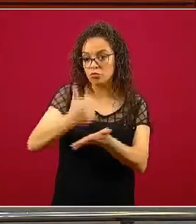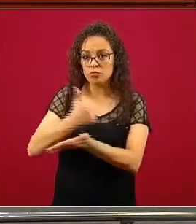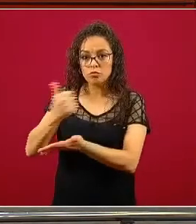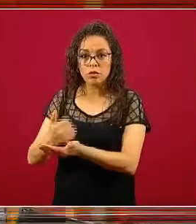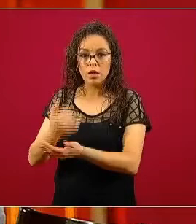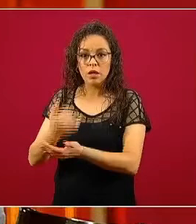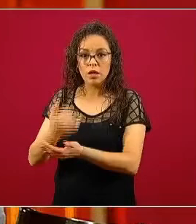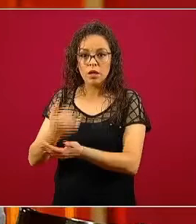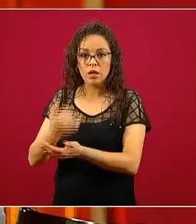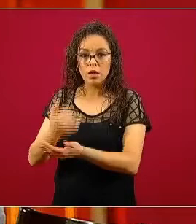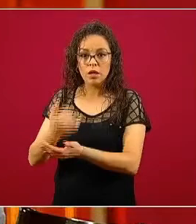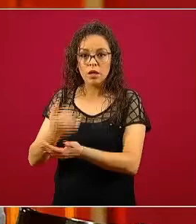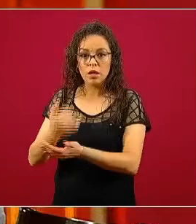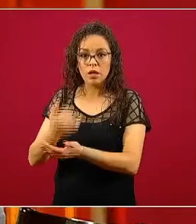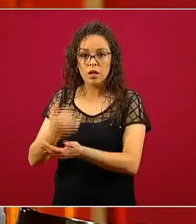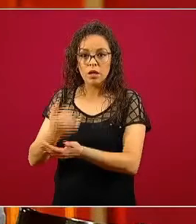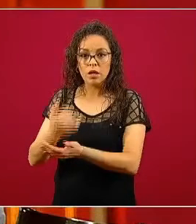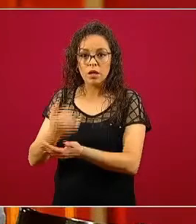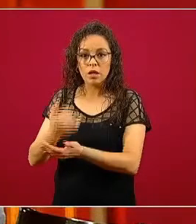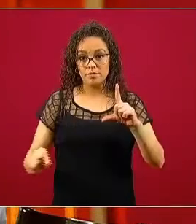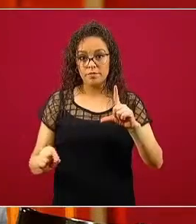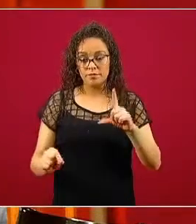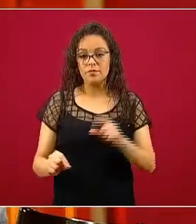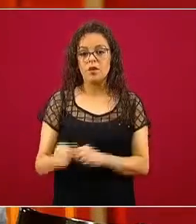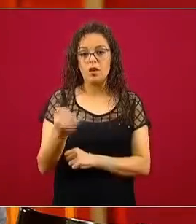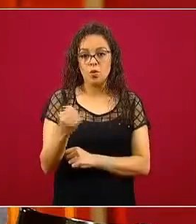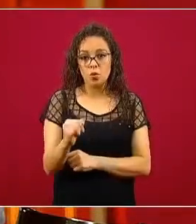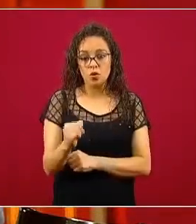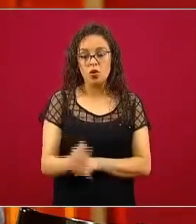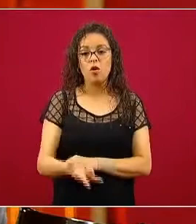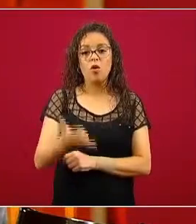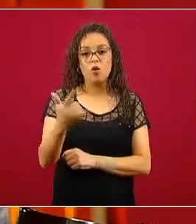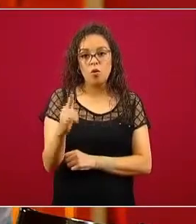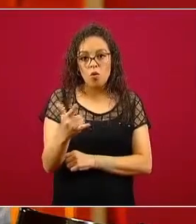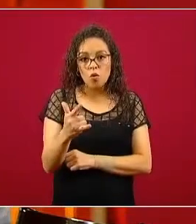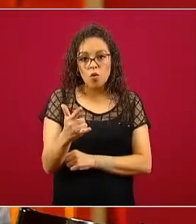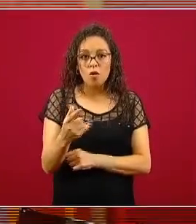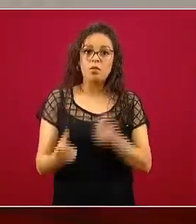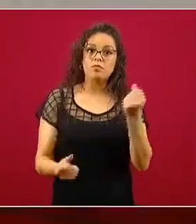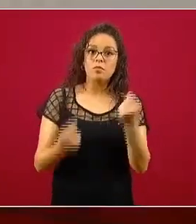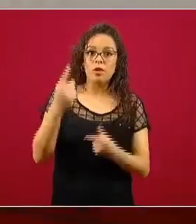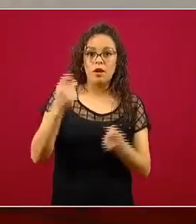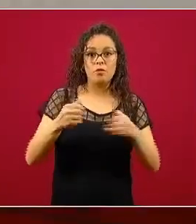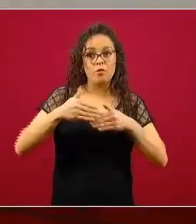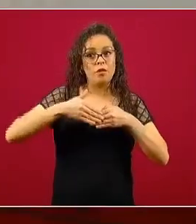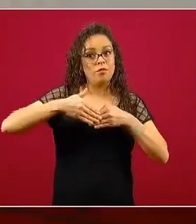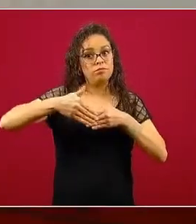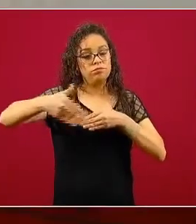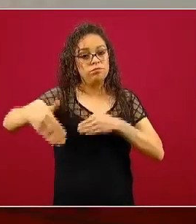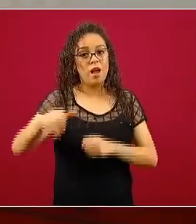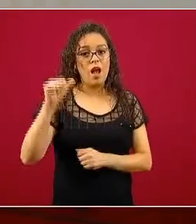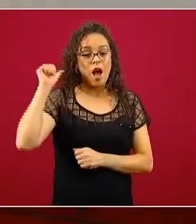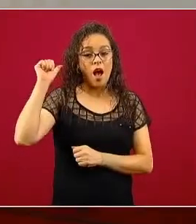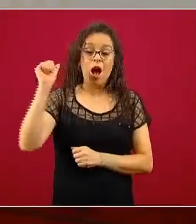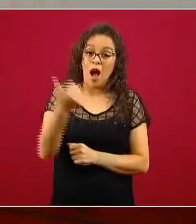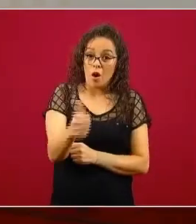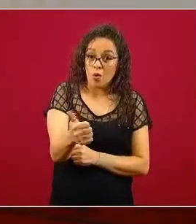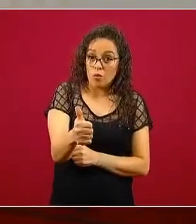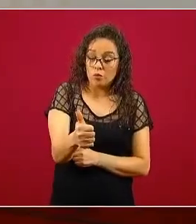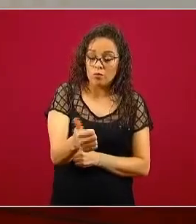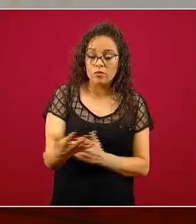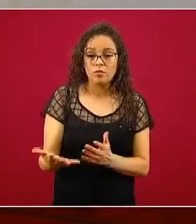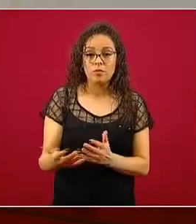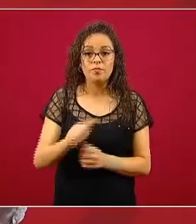país se van a estar presentando durante junio, durante julio, algunas se prolongarán hasta agosto, quizá algunas